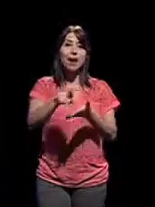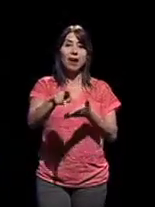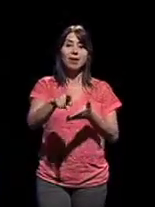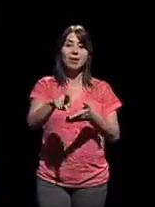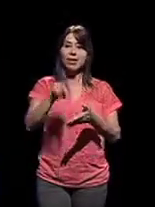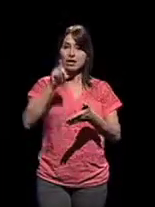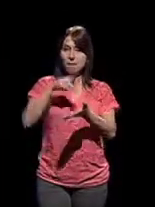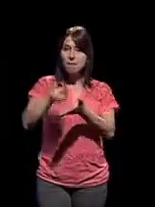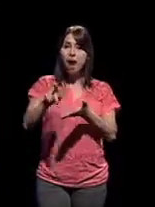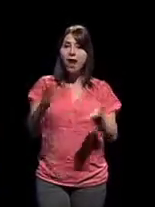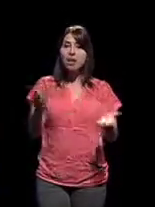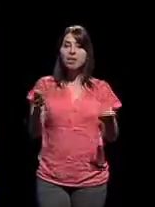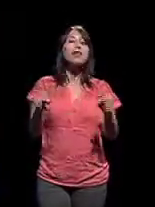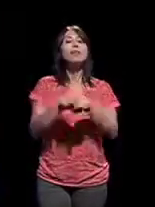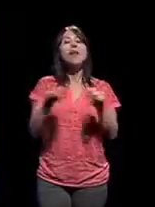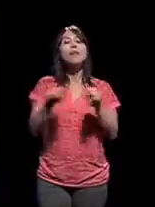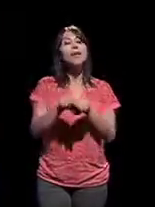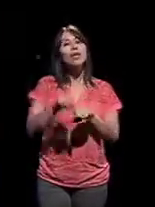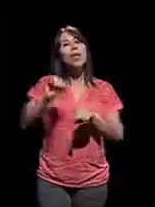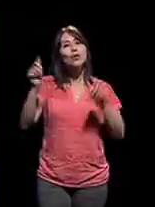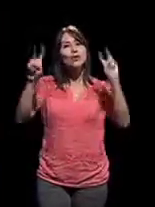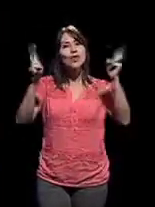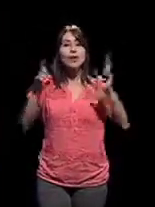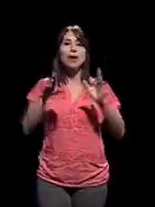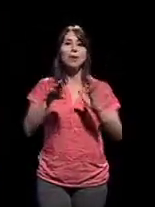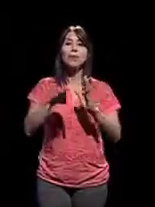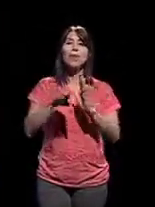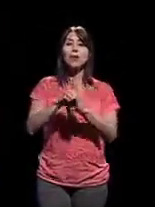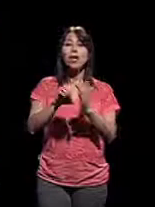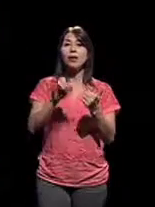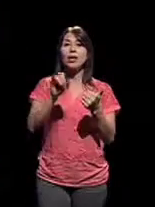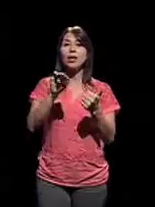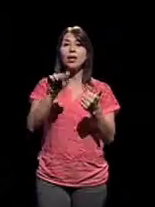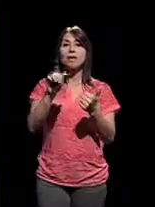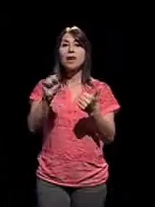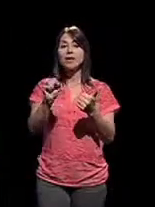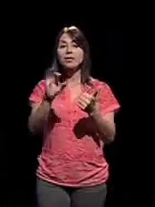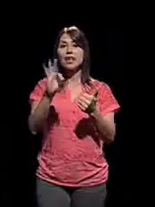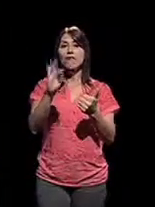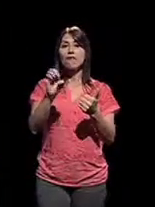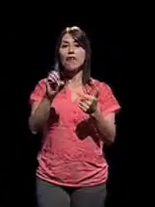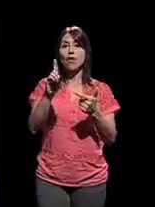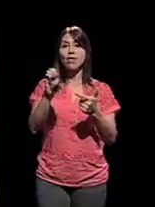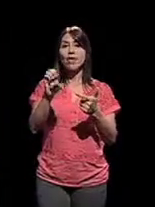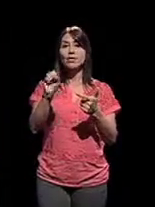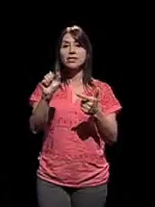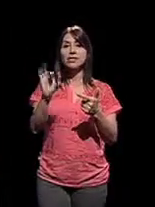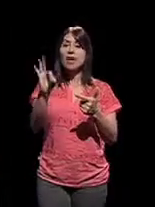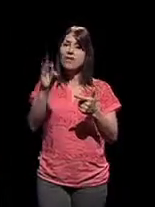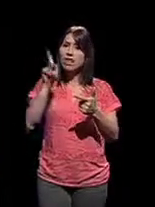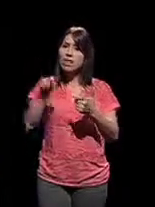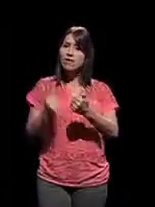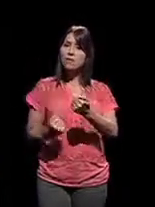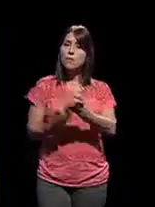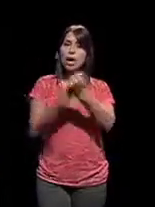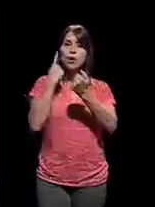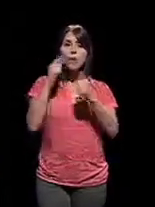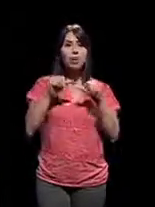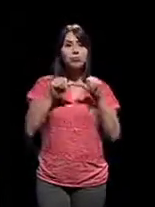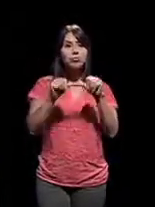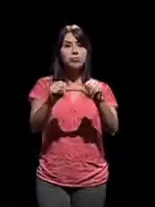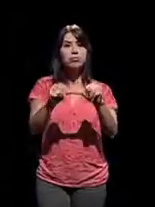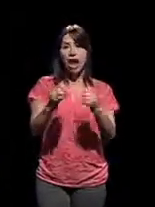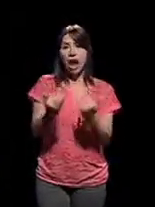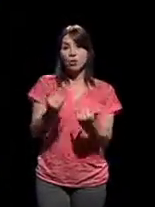otro es fortalecer el servicio, digamos, todo lo que es IMAS, FODESAF, para que sea sostenible, porque ahorita